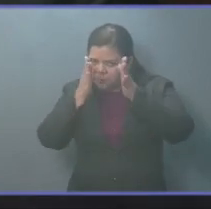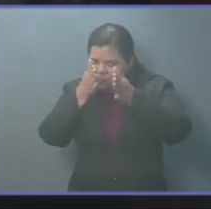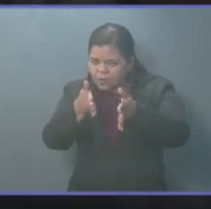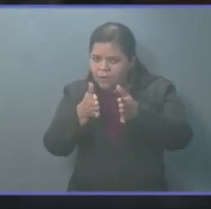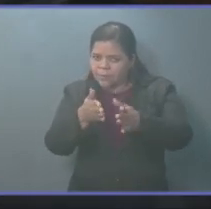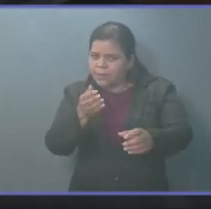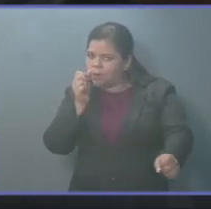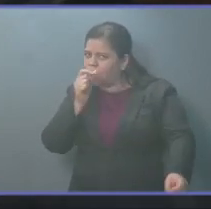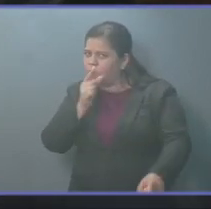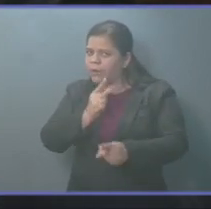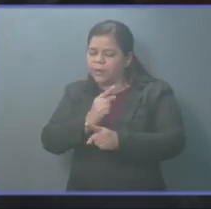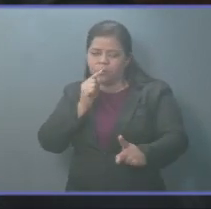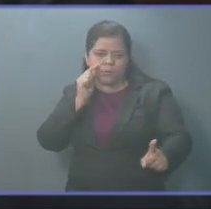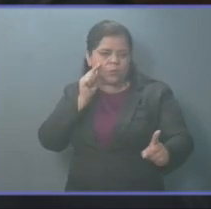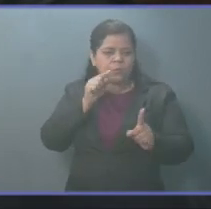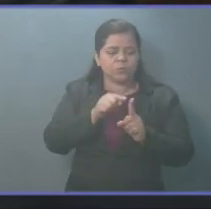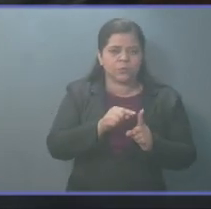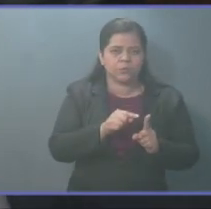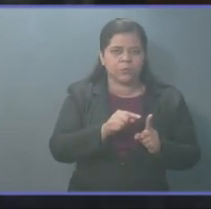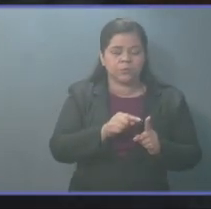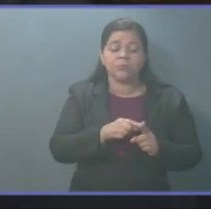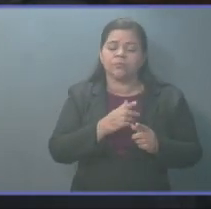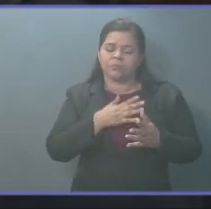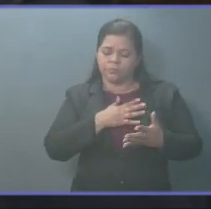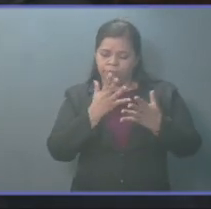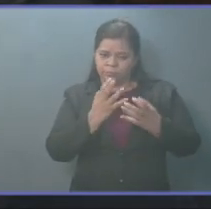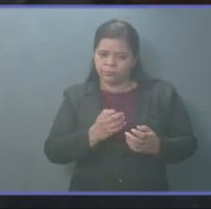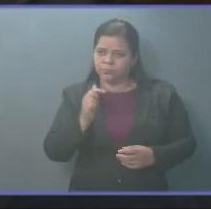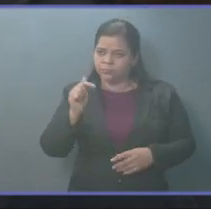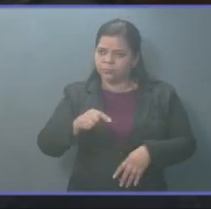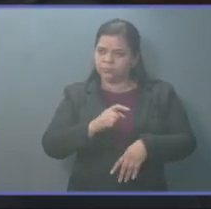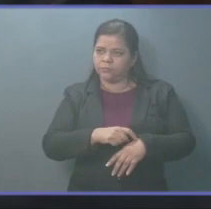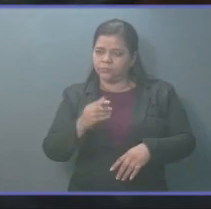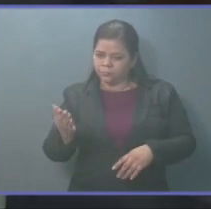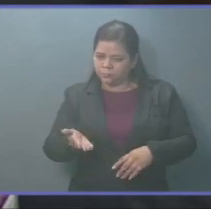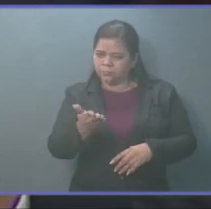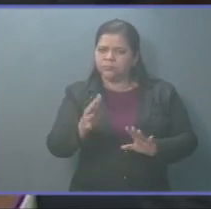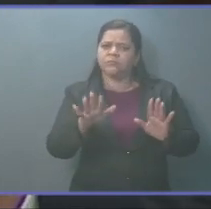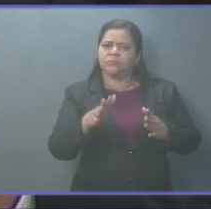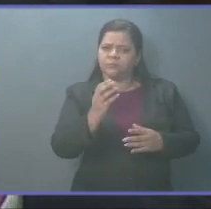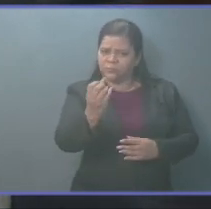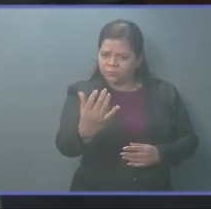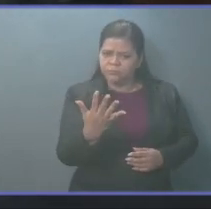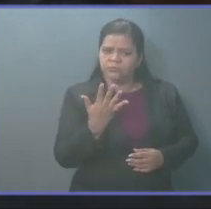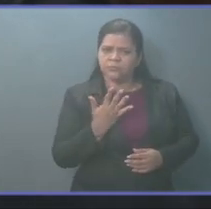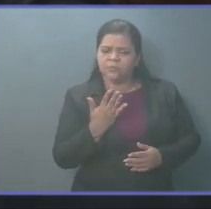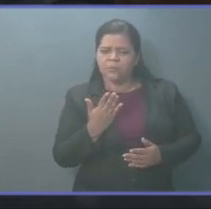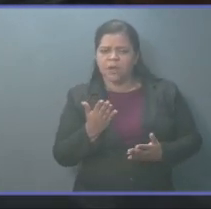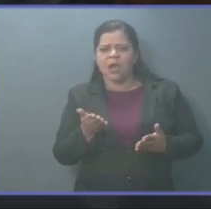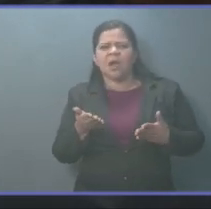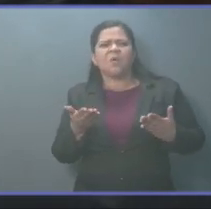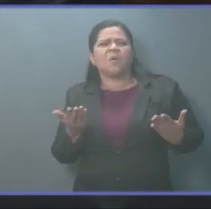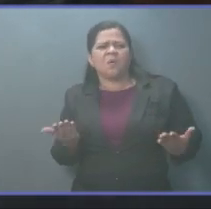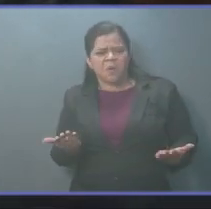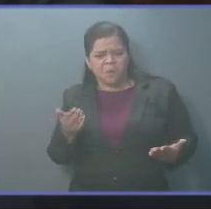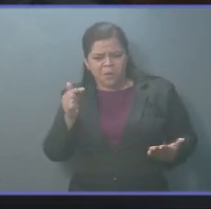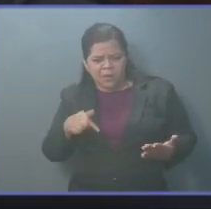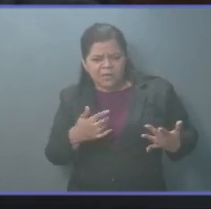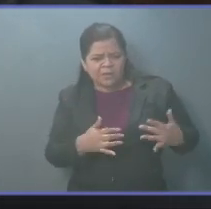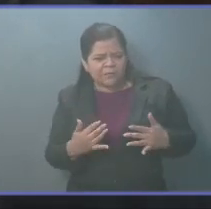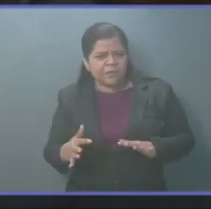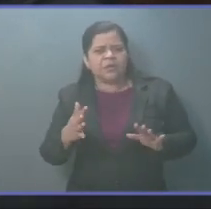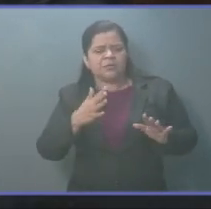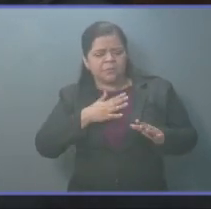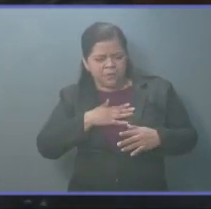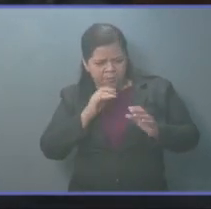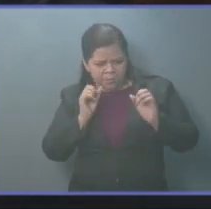correctamente a usted. Y quiero cederle en este momento el espacio para que me diga cómo le llamamos a eso, para que así yo le